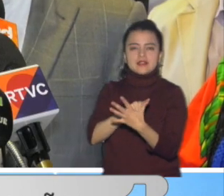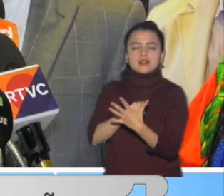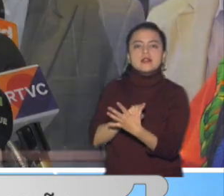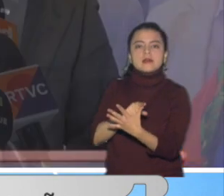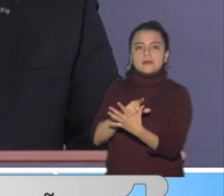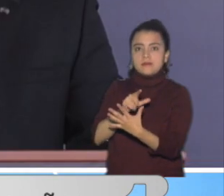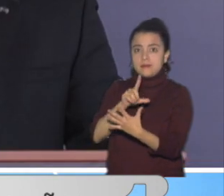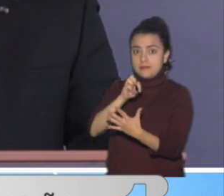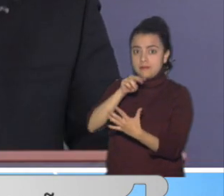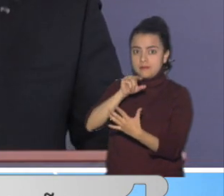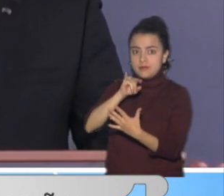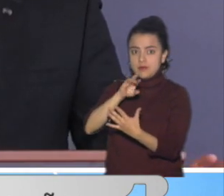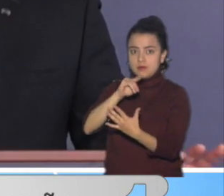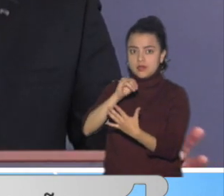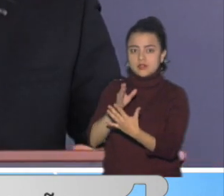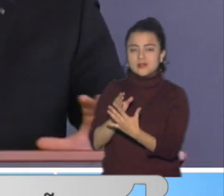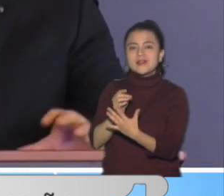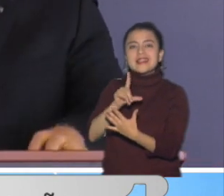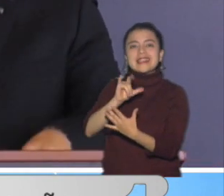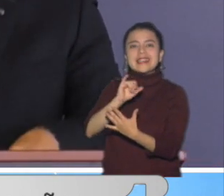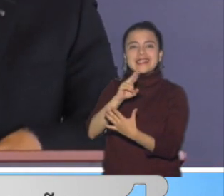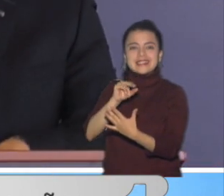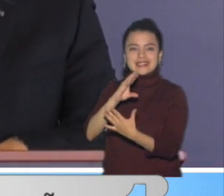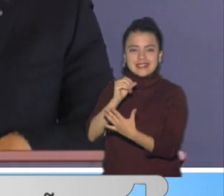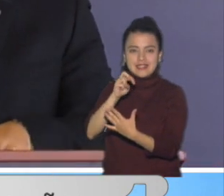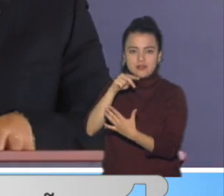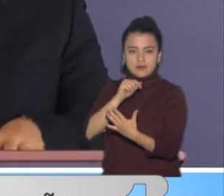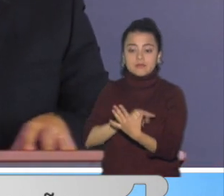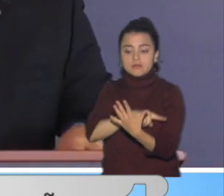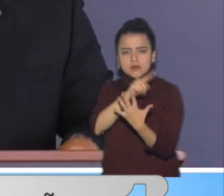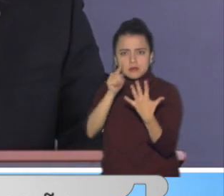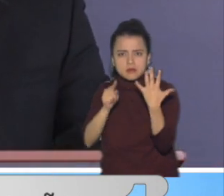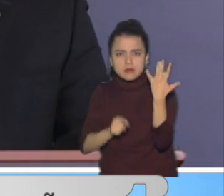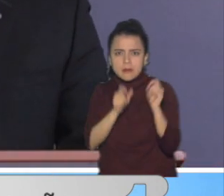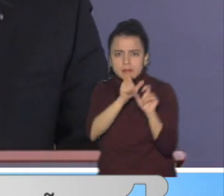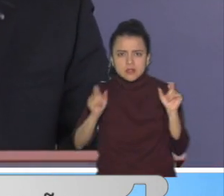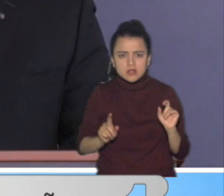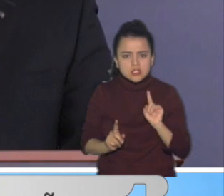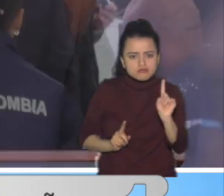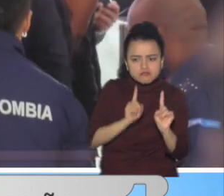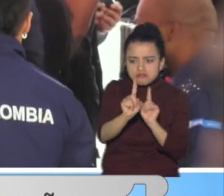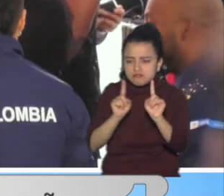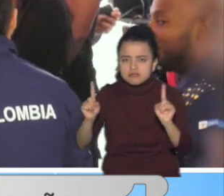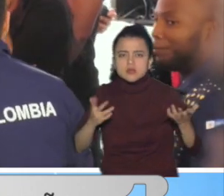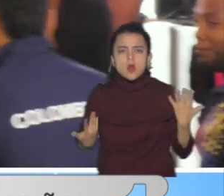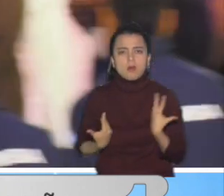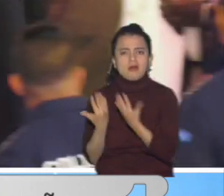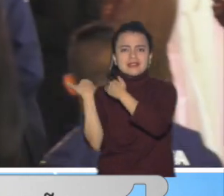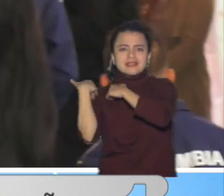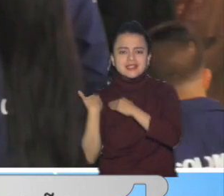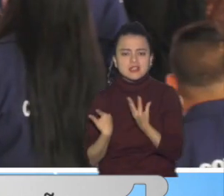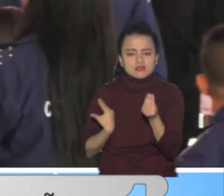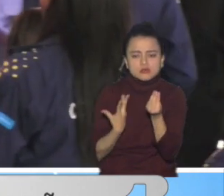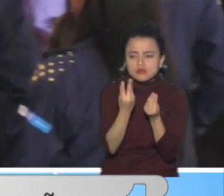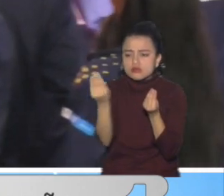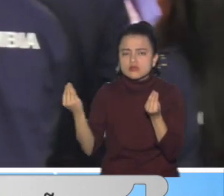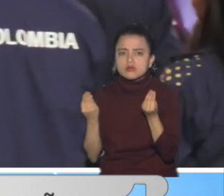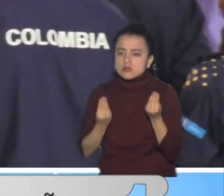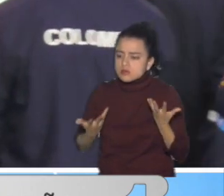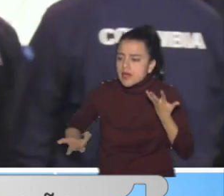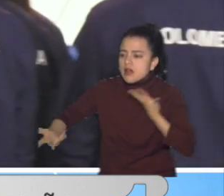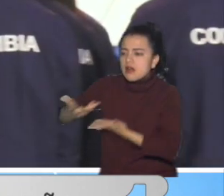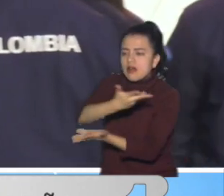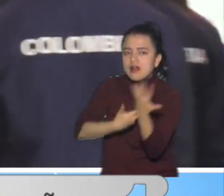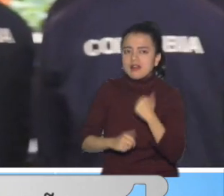Un tema que seguramente estará en la mesa tiene que ver con una solicitud que le ha hecho el presidente electo Gustavo Petro al